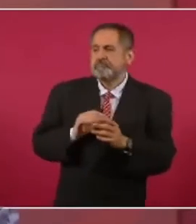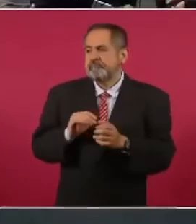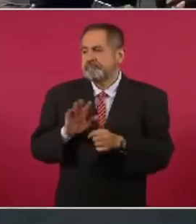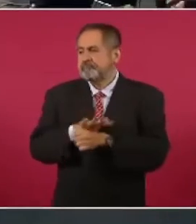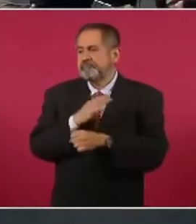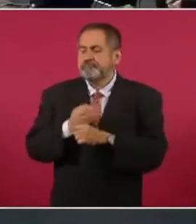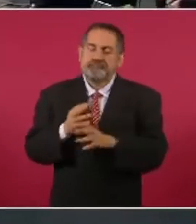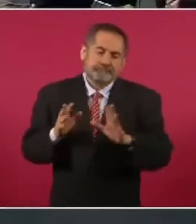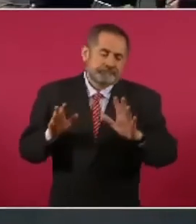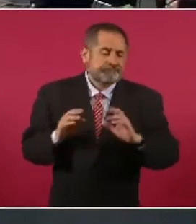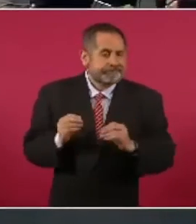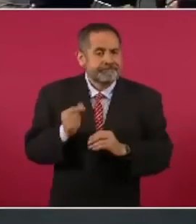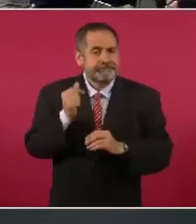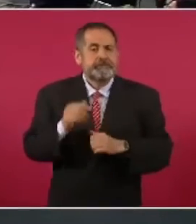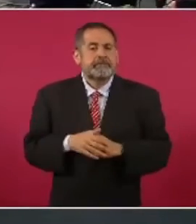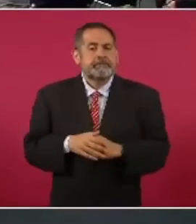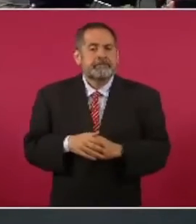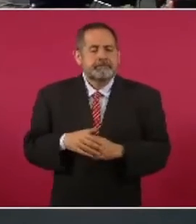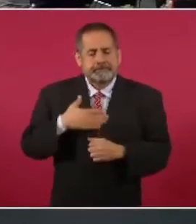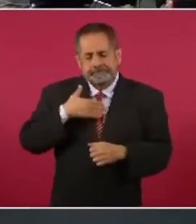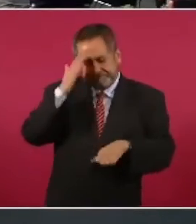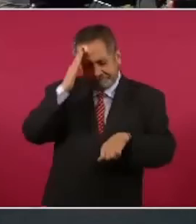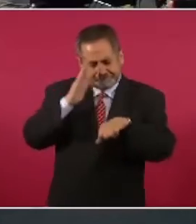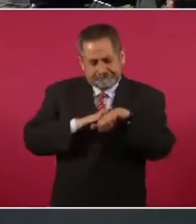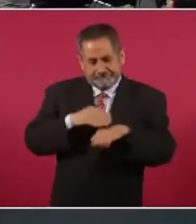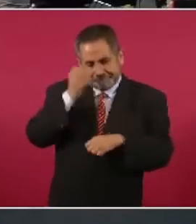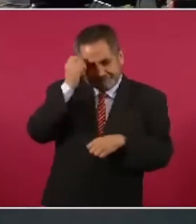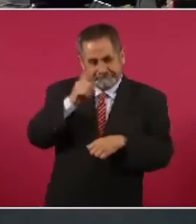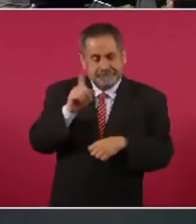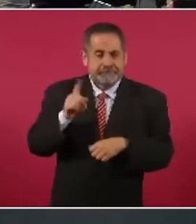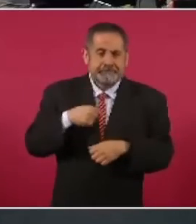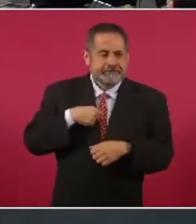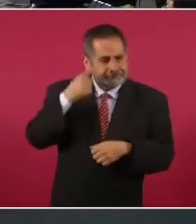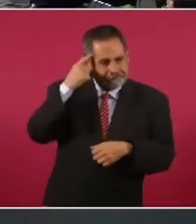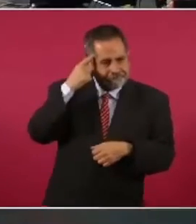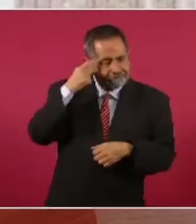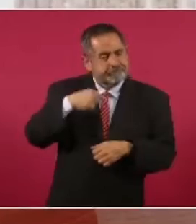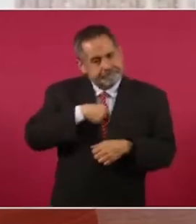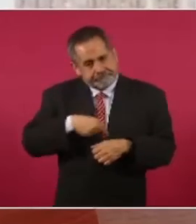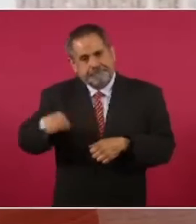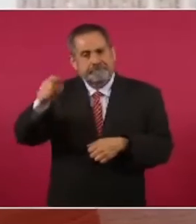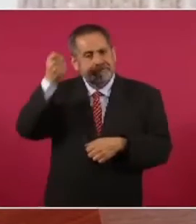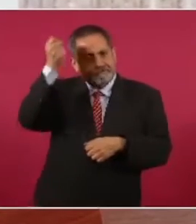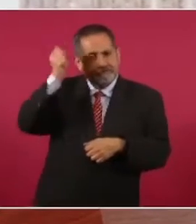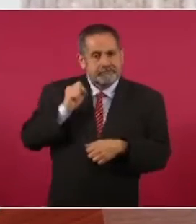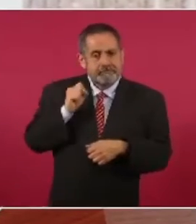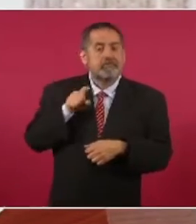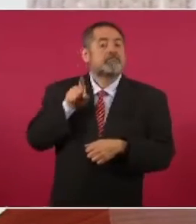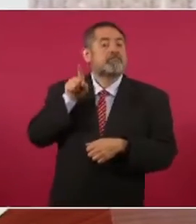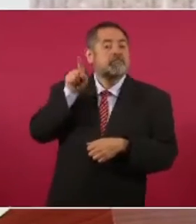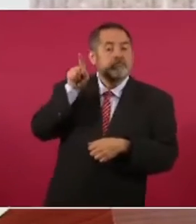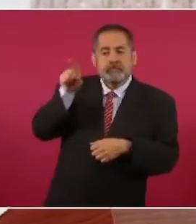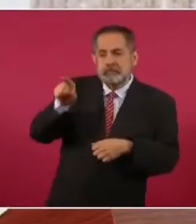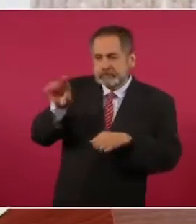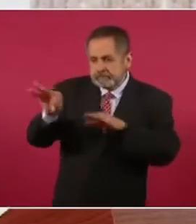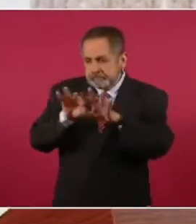Y me fui todavía, no se me va a olvidar, porque me fui a Sinaloa, estábamos formando